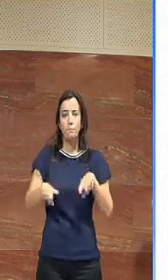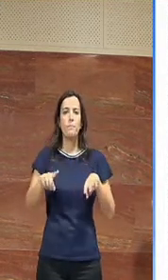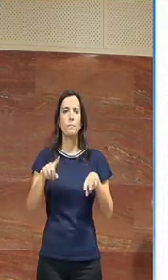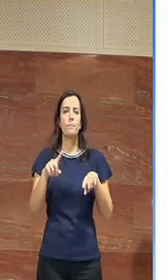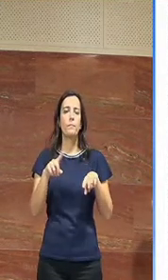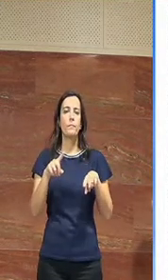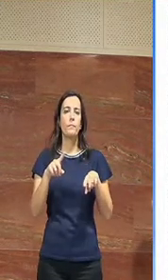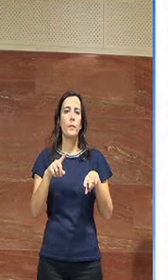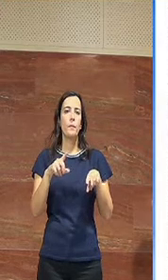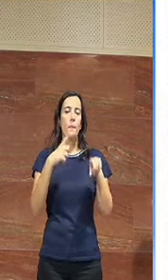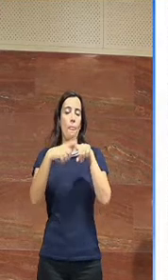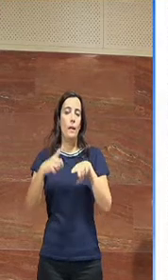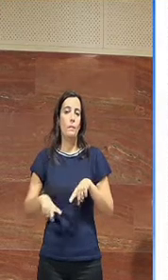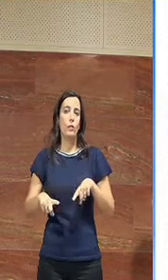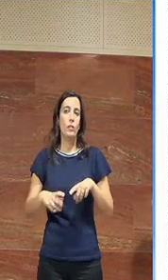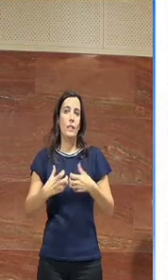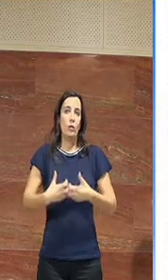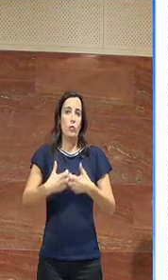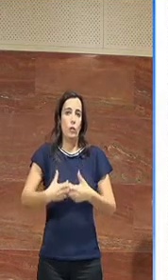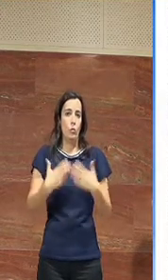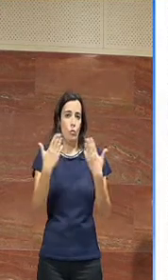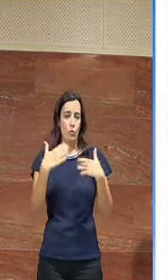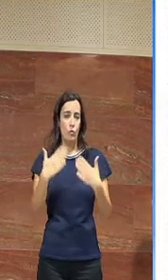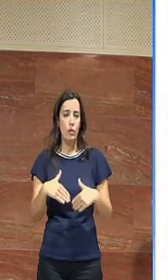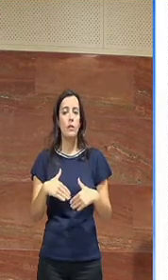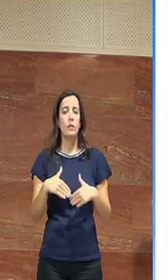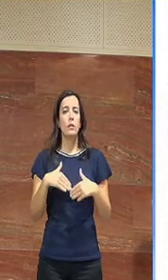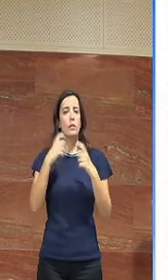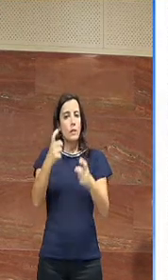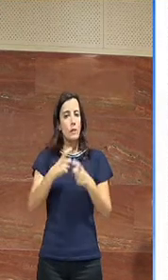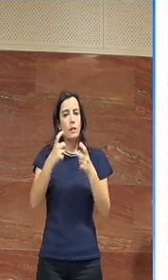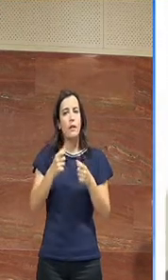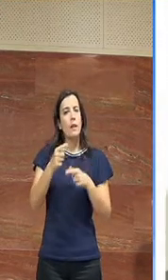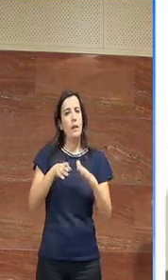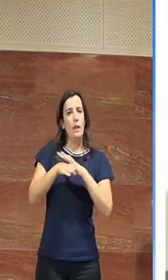tienen, digamos, industrialización, algún tipo de accesibilidad.